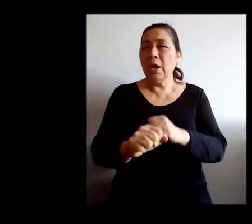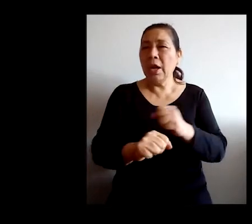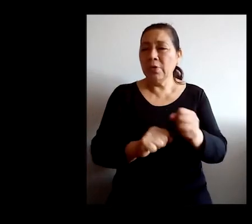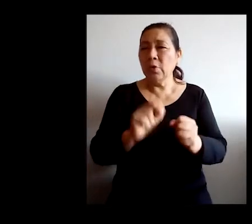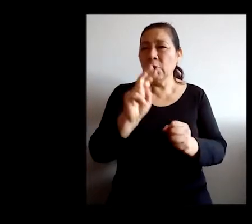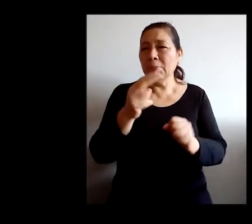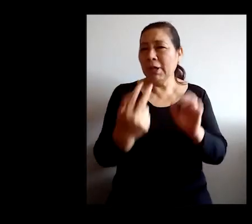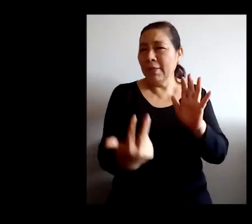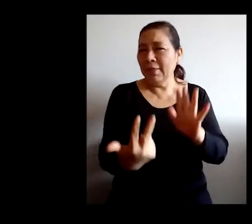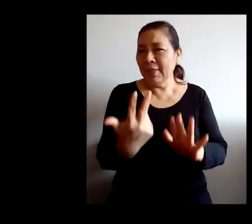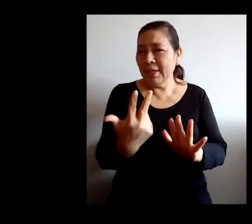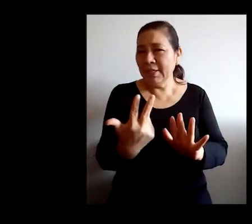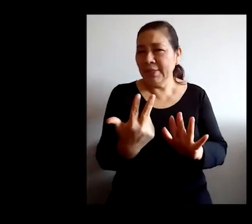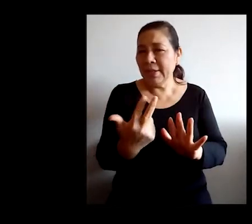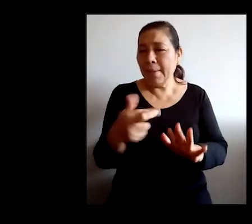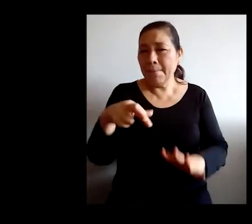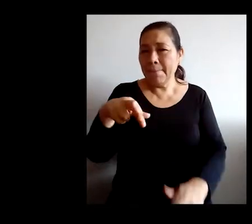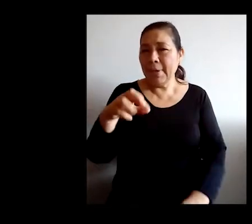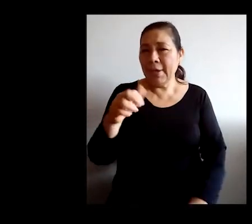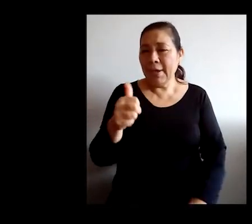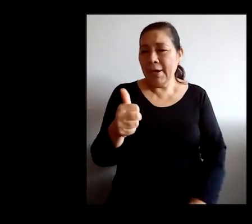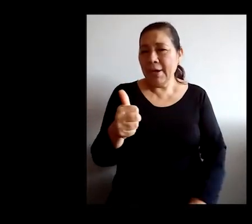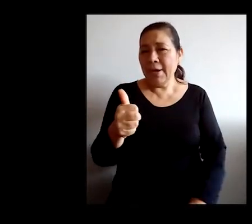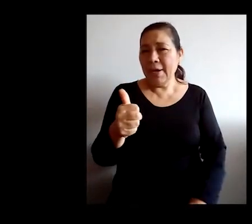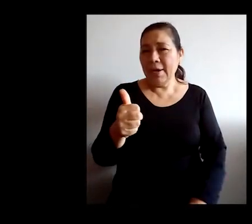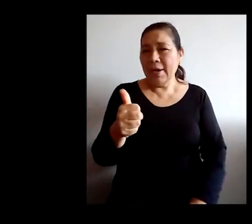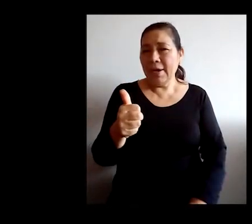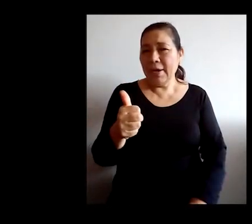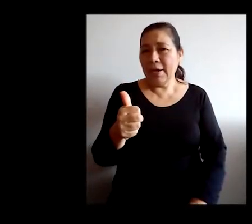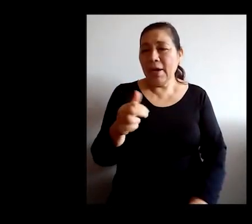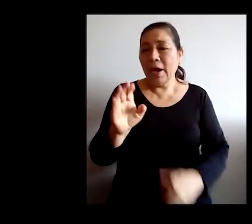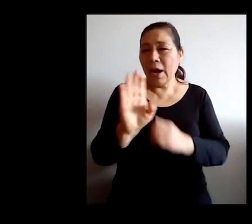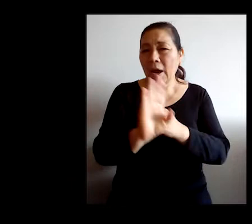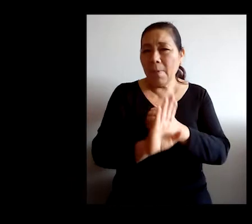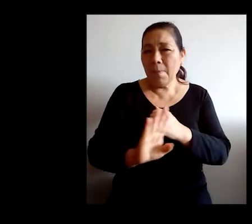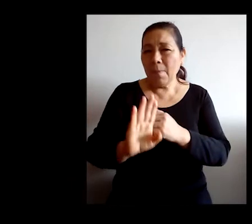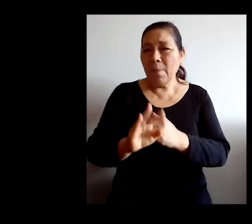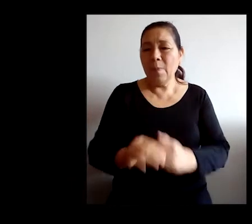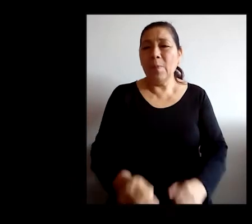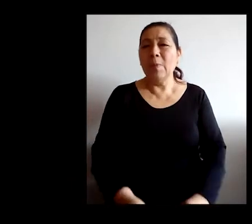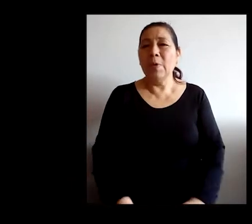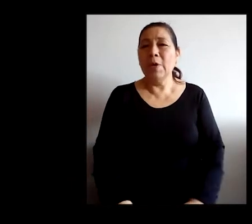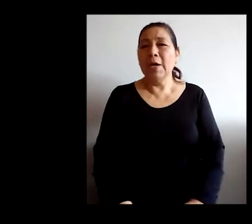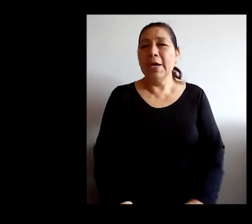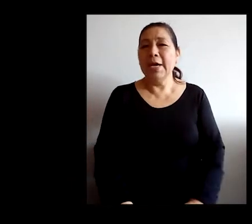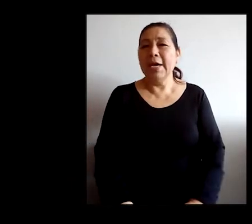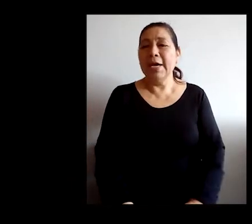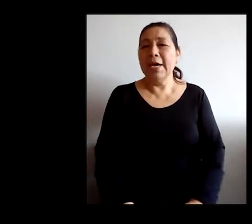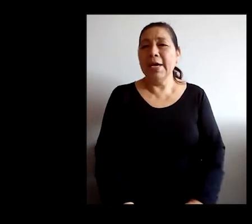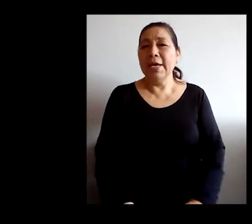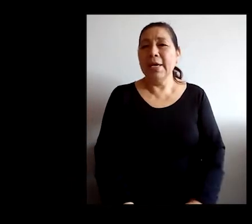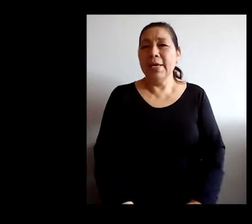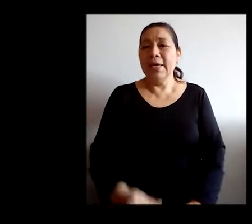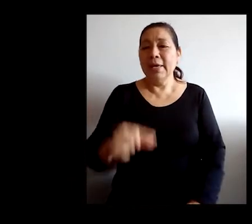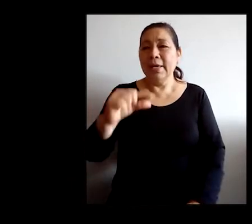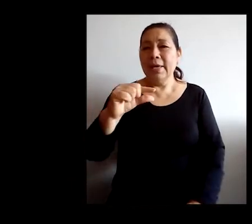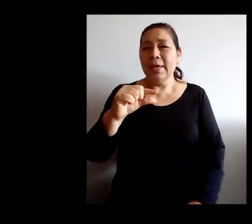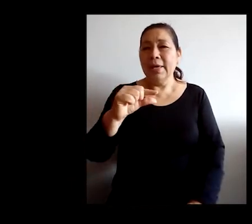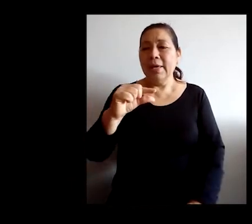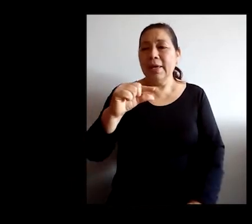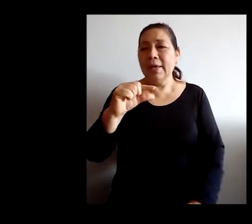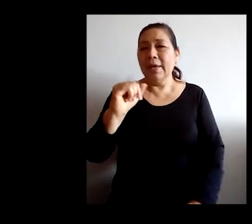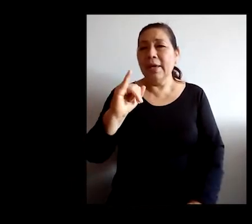588-2013 PA, proceso amparo del caso Hildreth,